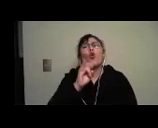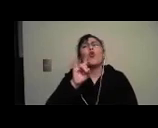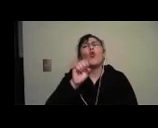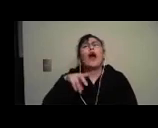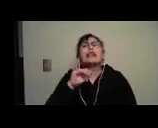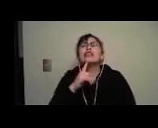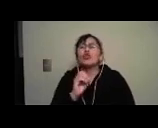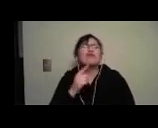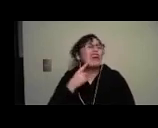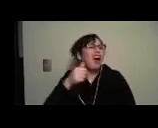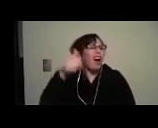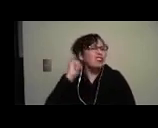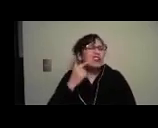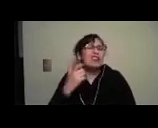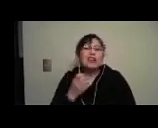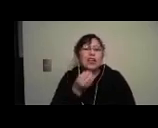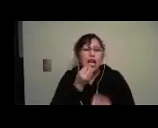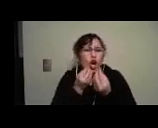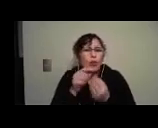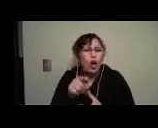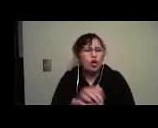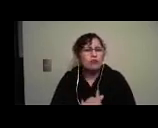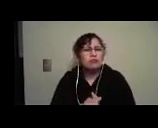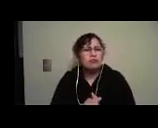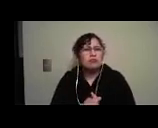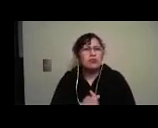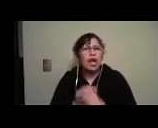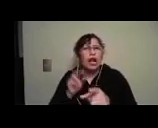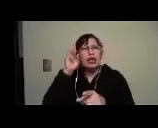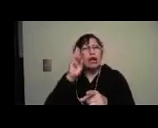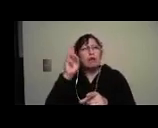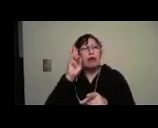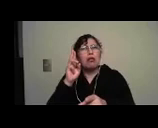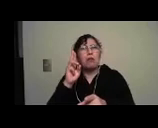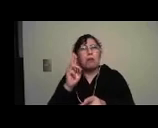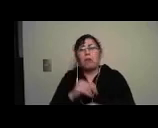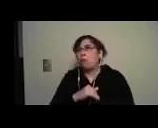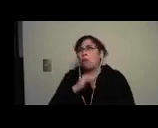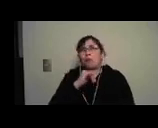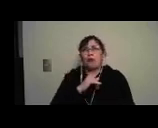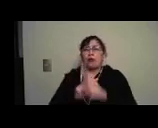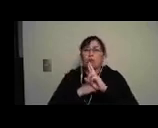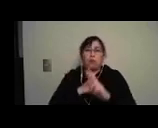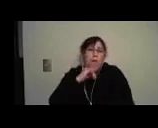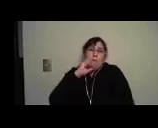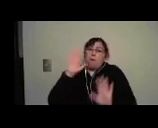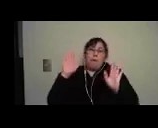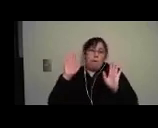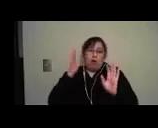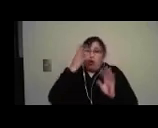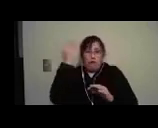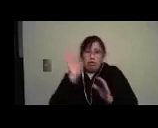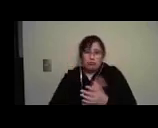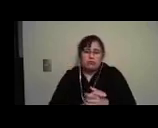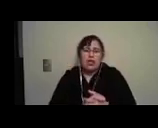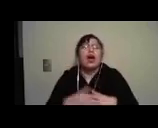ayer? Probablemente le cueste mucho más poder recordarlo o no lo recuerde, ¿ya? Pero si yo le pregunto, don Juanito,